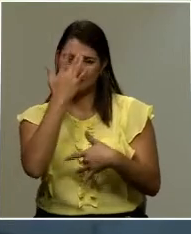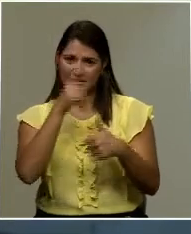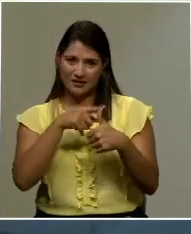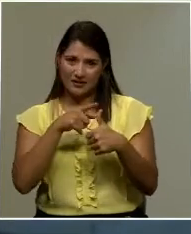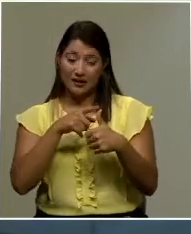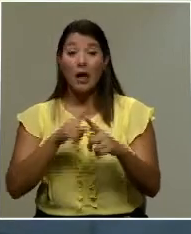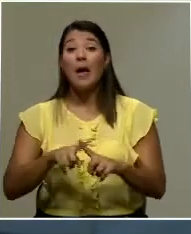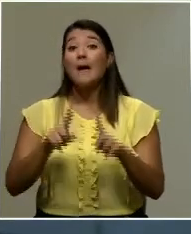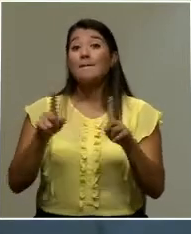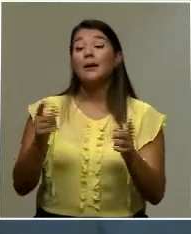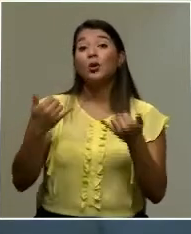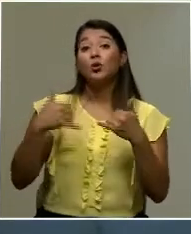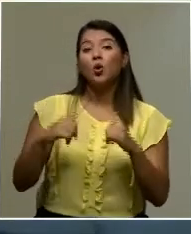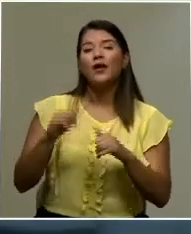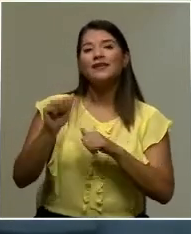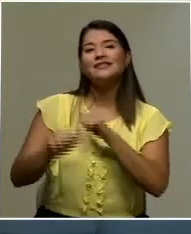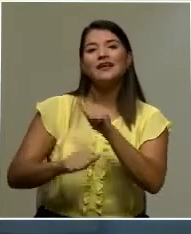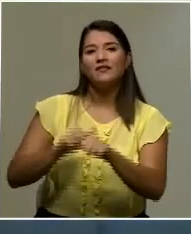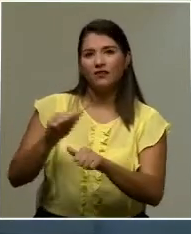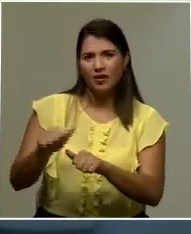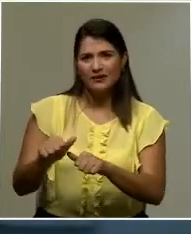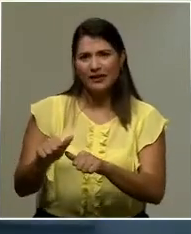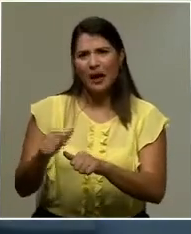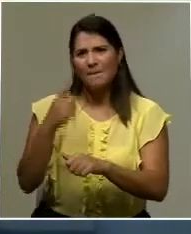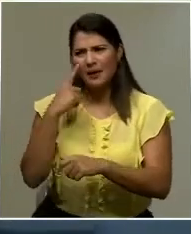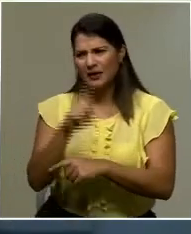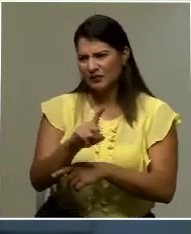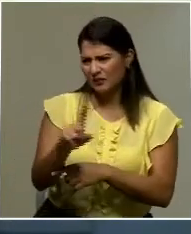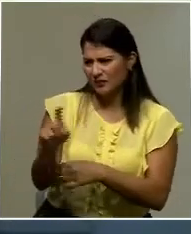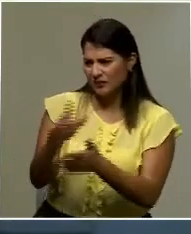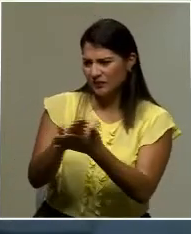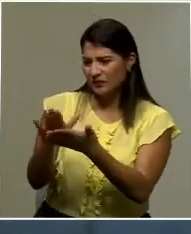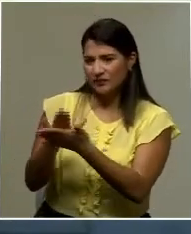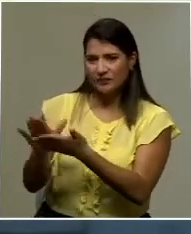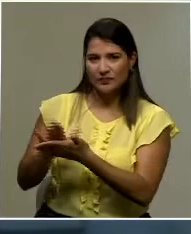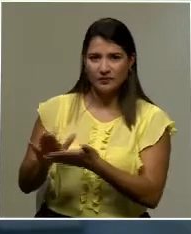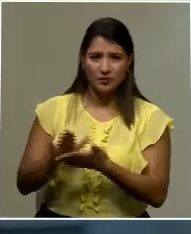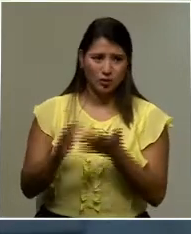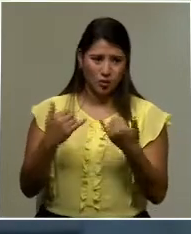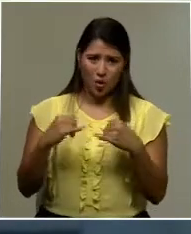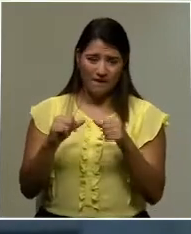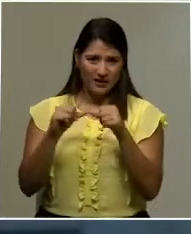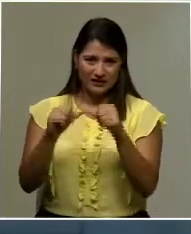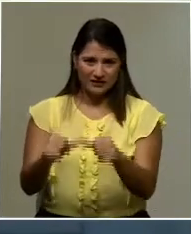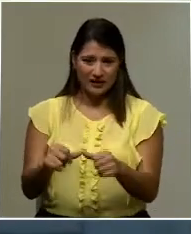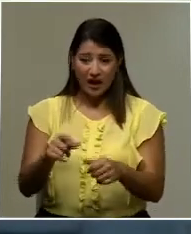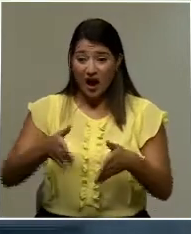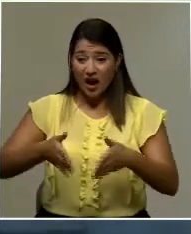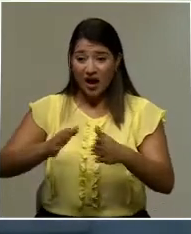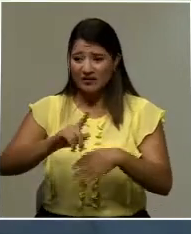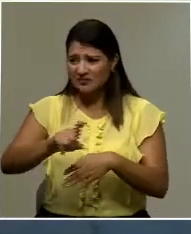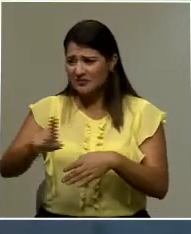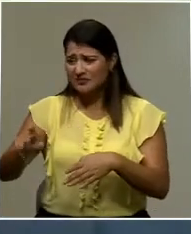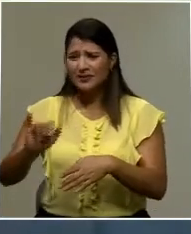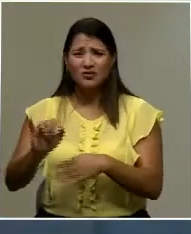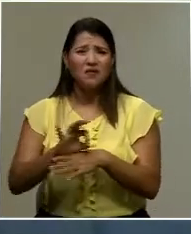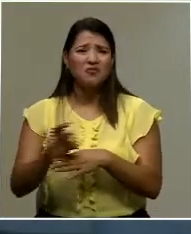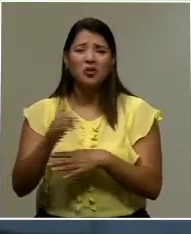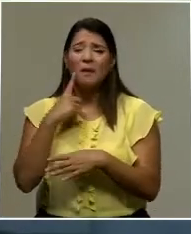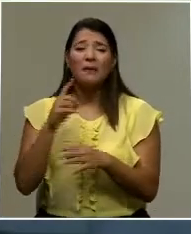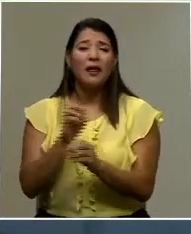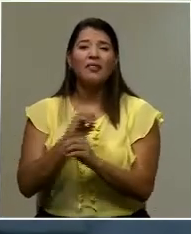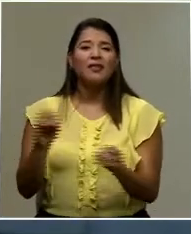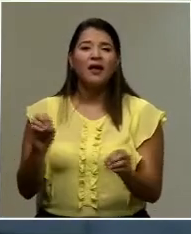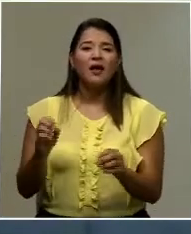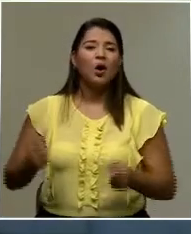sigue destinando un gran esfuerzo a desinfectar, andar desinfectando superficies o incluso desinfectando las calles. Esto no sirve para nada. Es